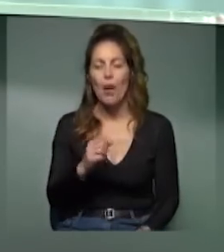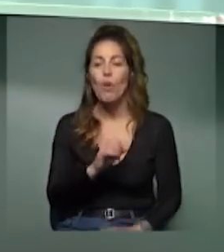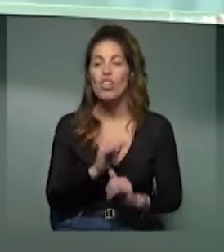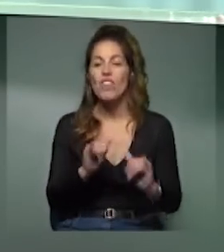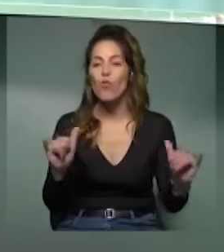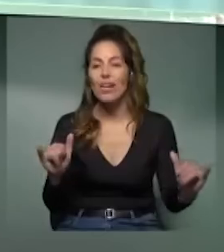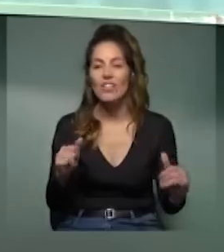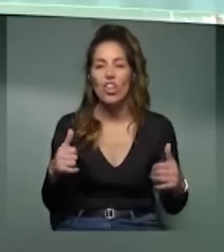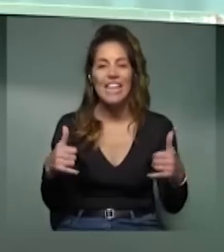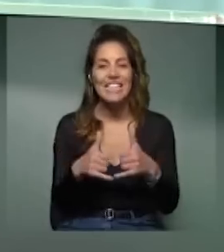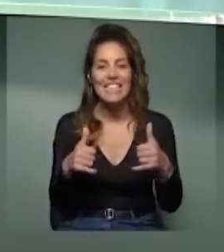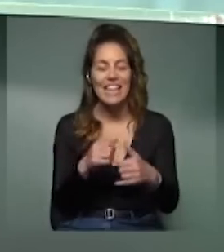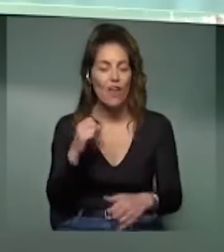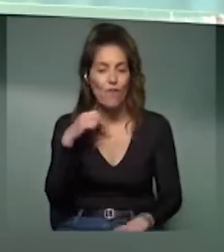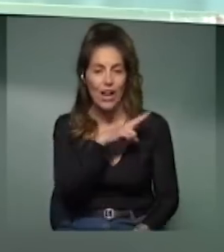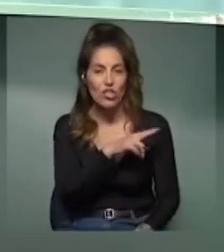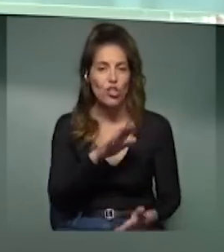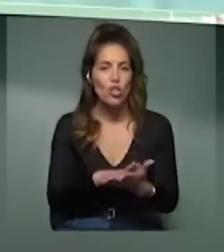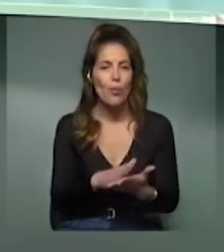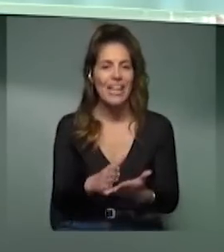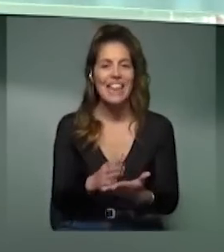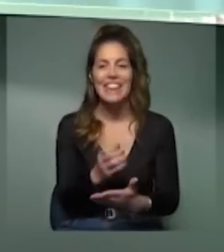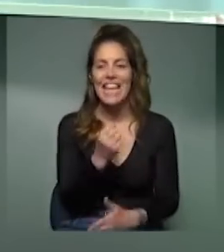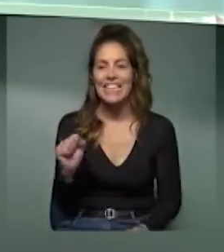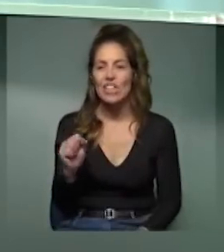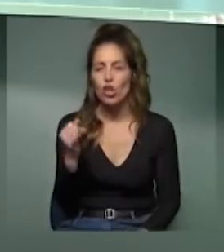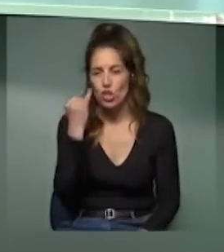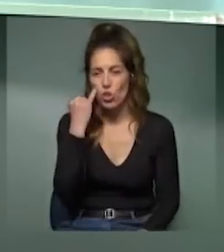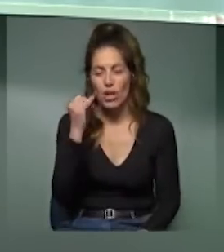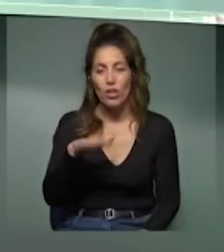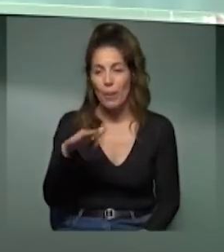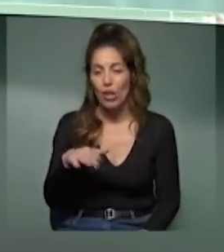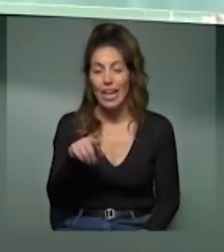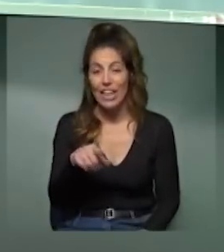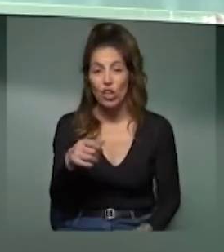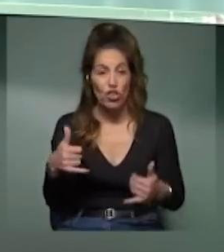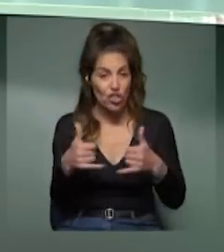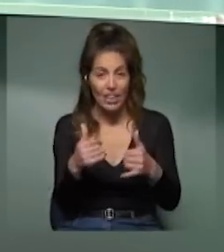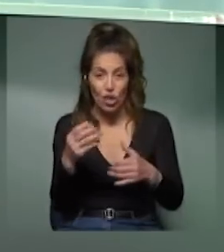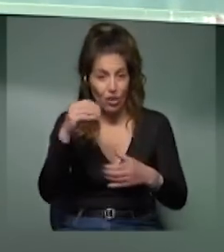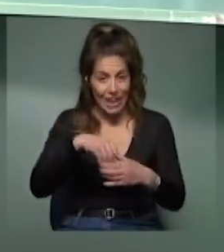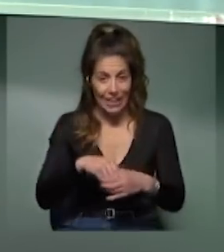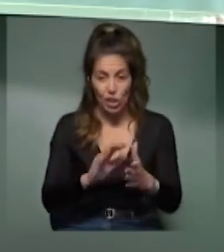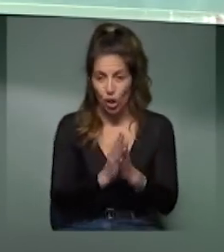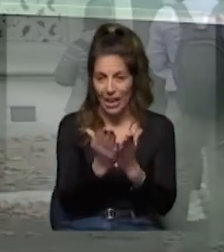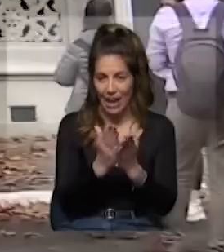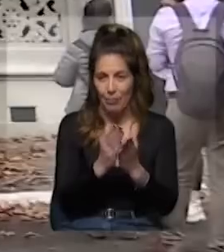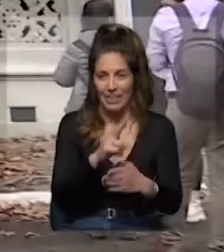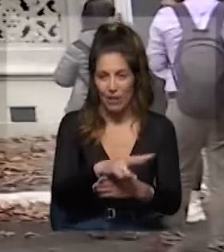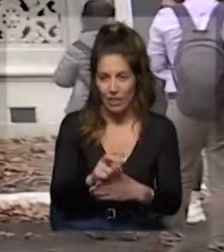falsos sobre delitos sexuales contra menores de edad hay que destacar que estos chats no figuran en la carpeta de investigación de